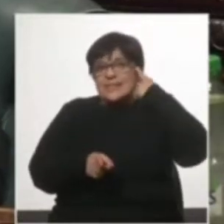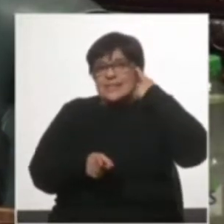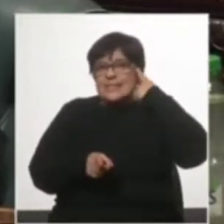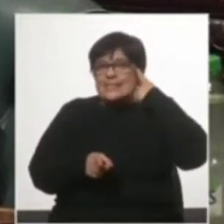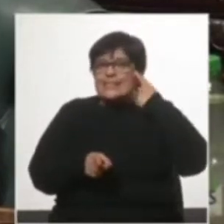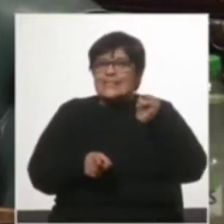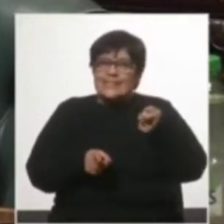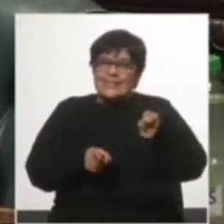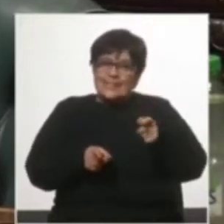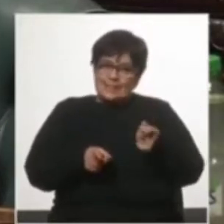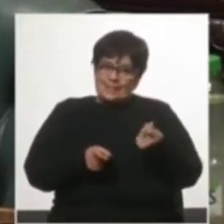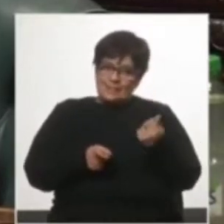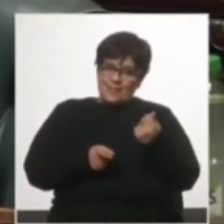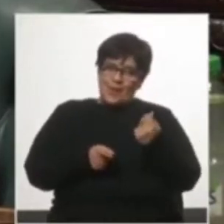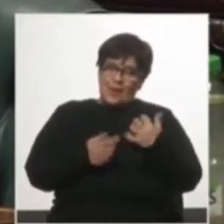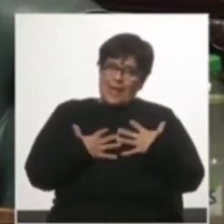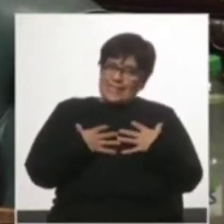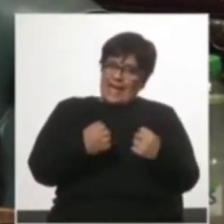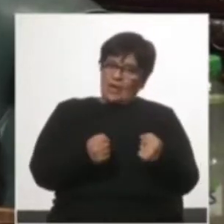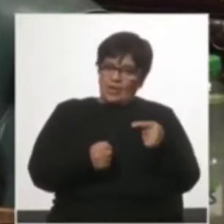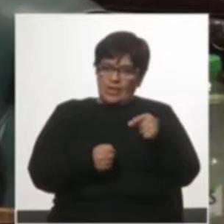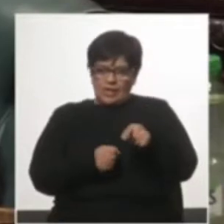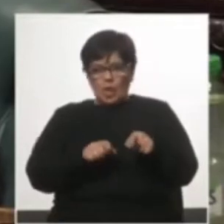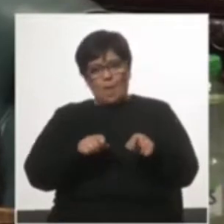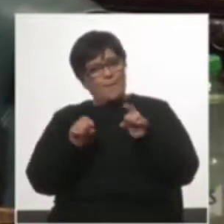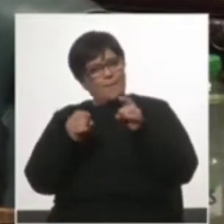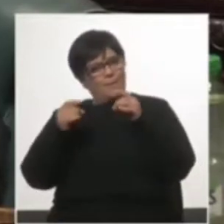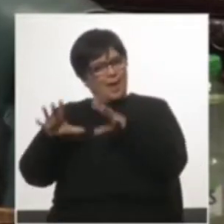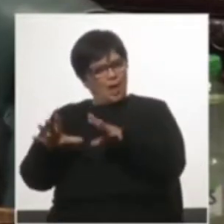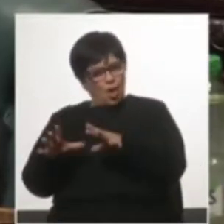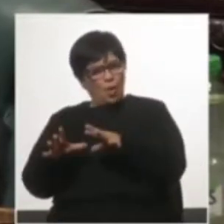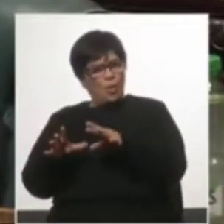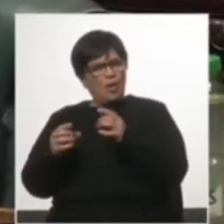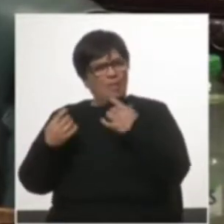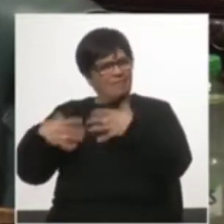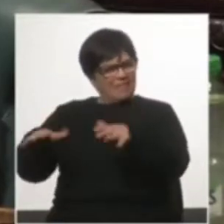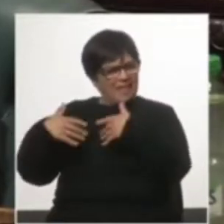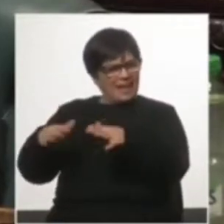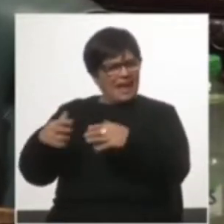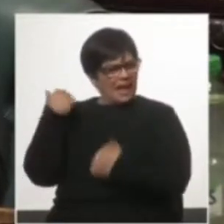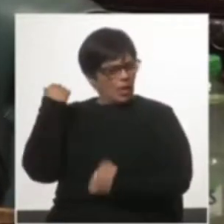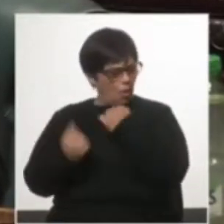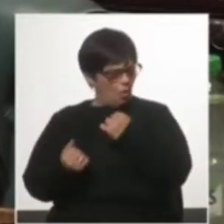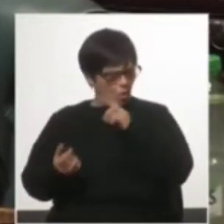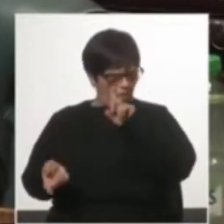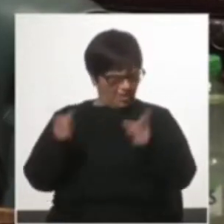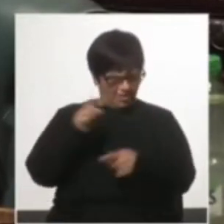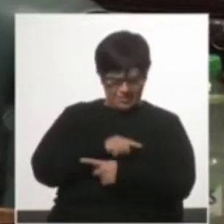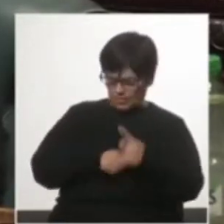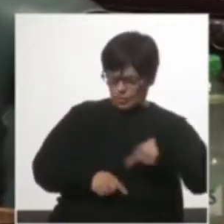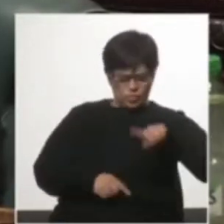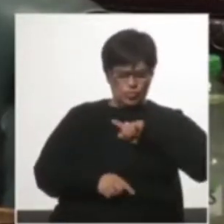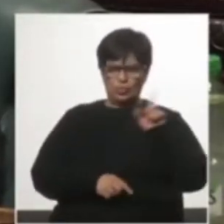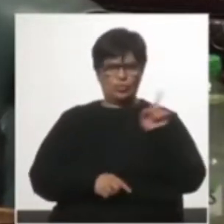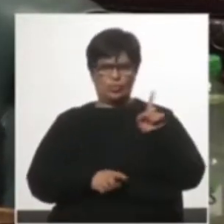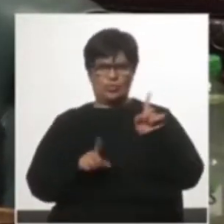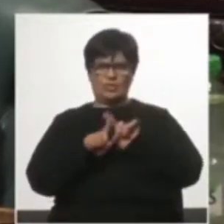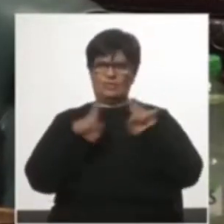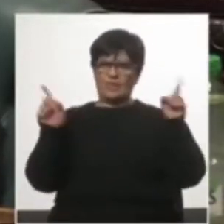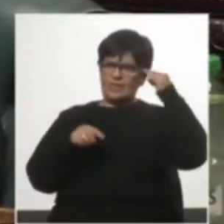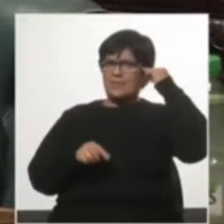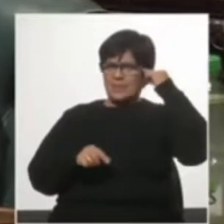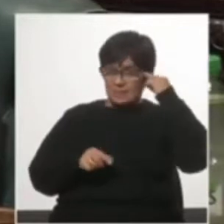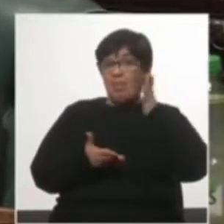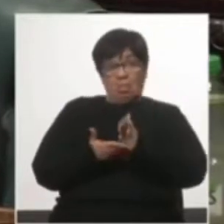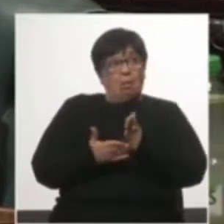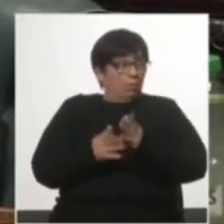perilla sanitaria y eso aflojaba la perilla económica o al revés. Nosotros no tenemos esa visión y tenemos el derecho a tener